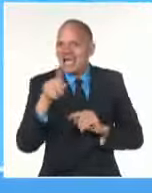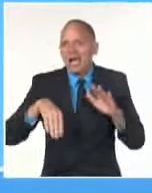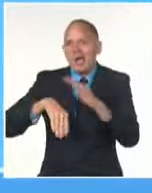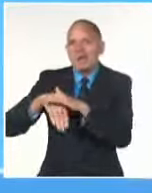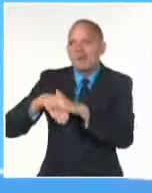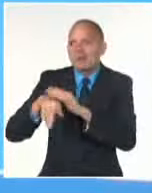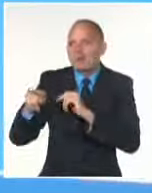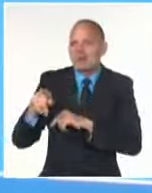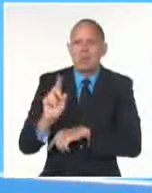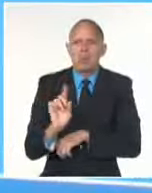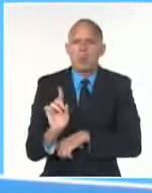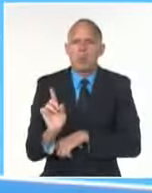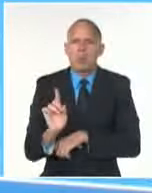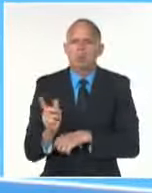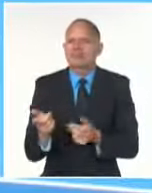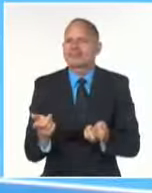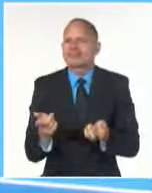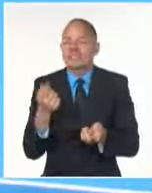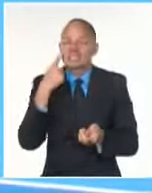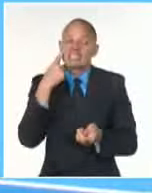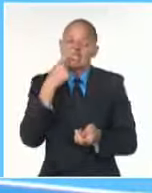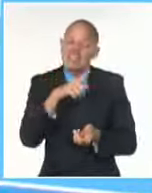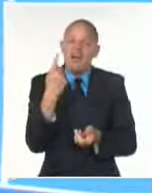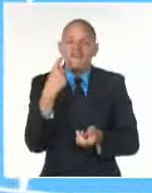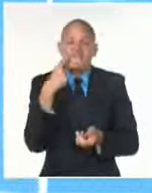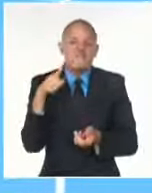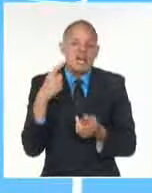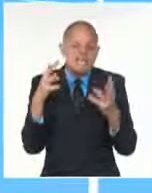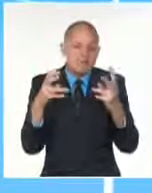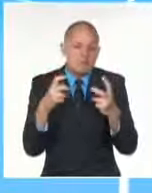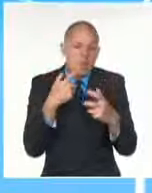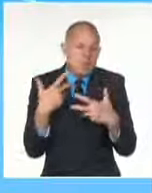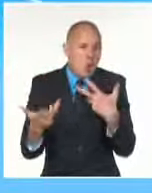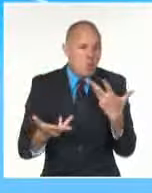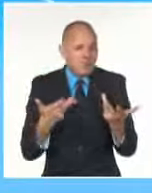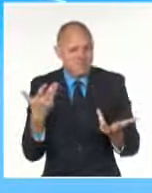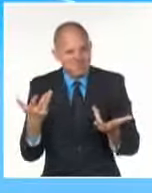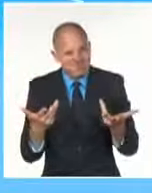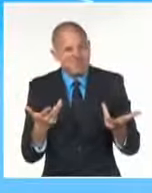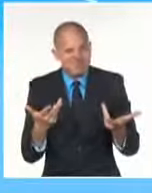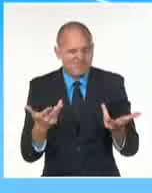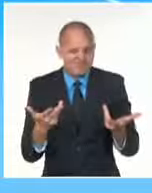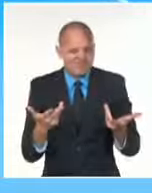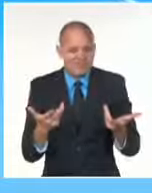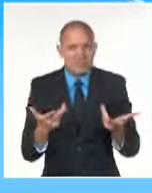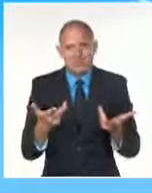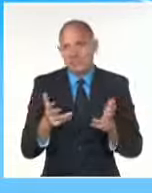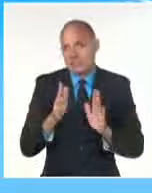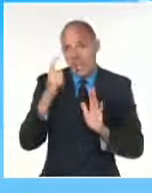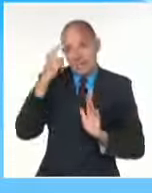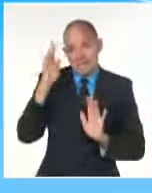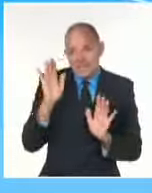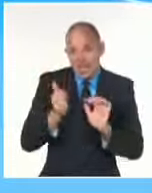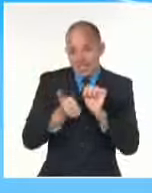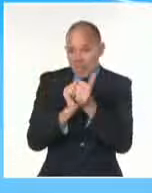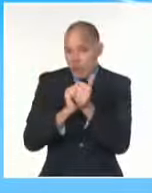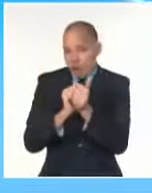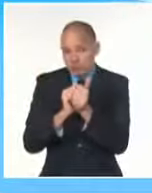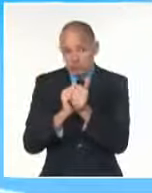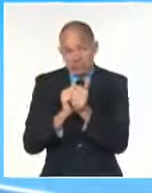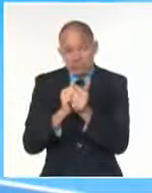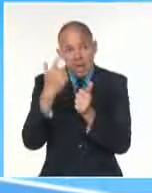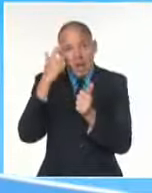no se han recogido los frutos que se espera de esta política de contratación. pero en todos los deportes no tiene por